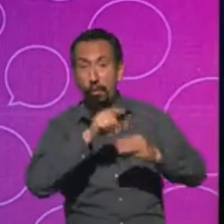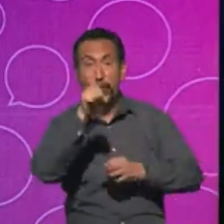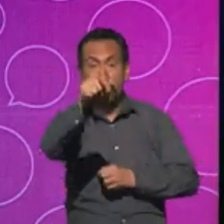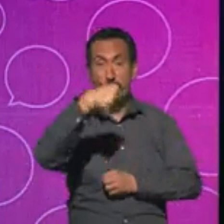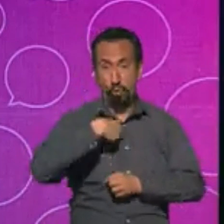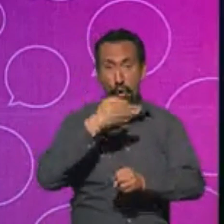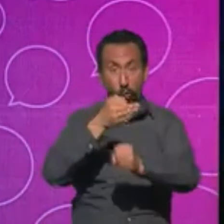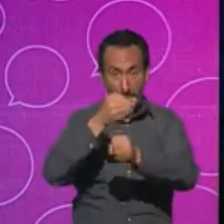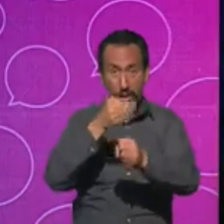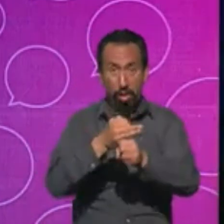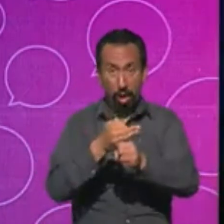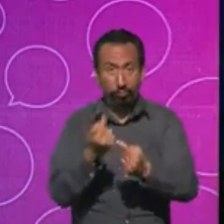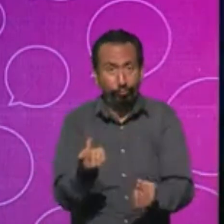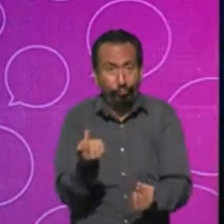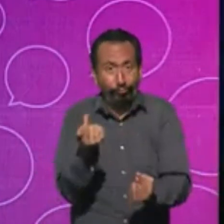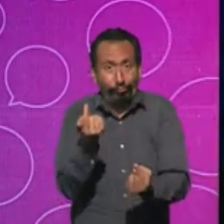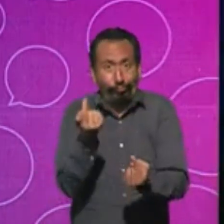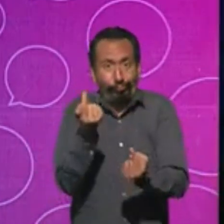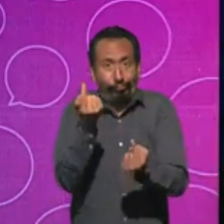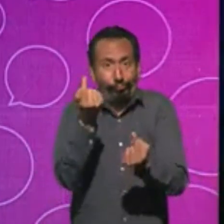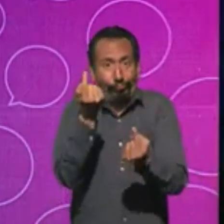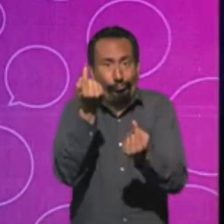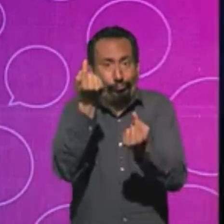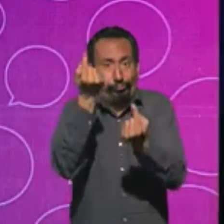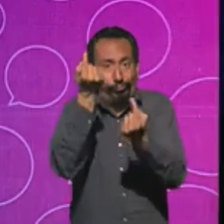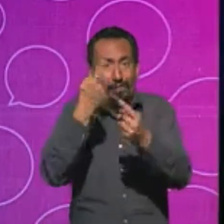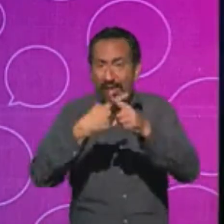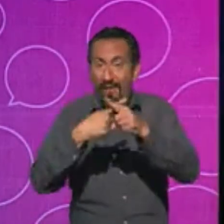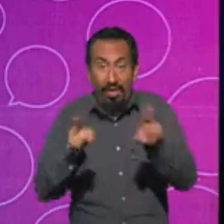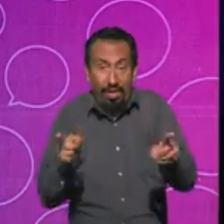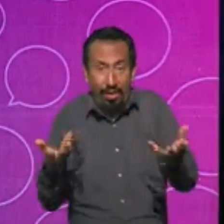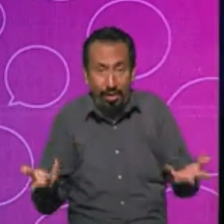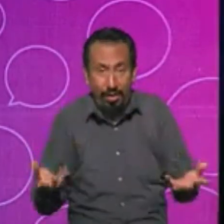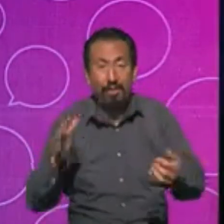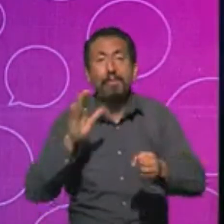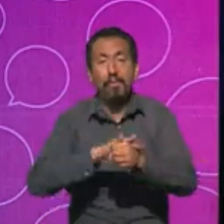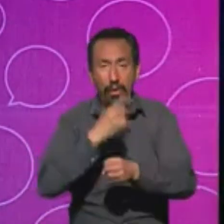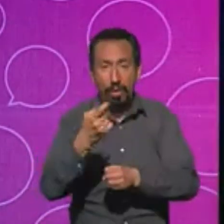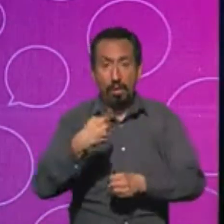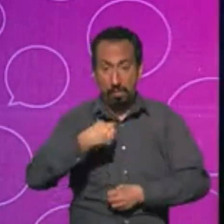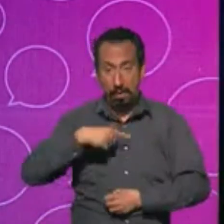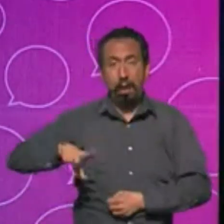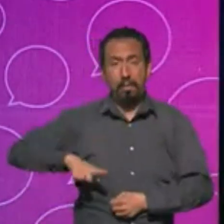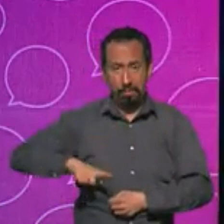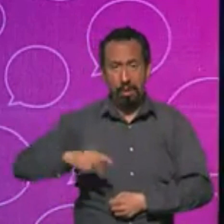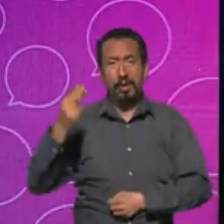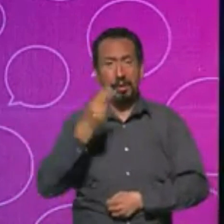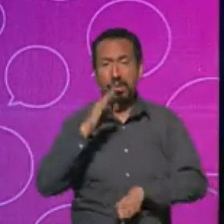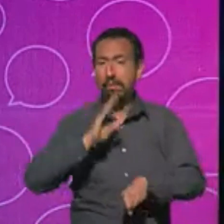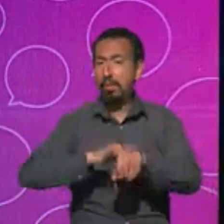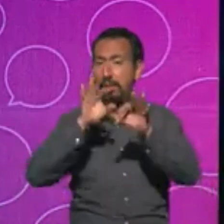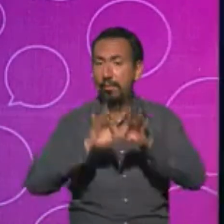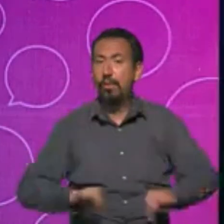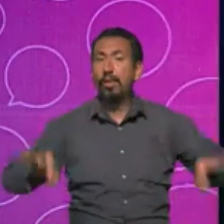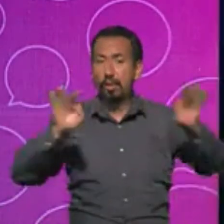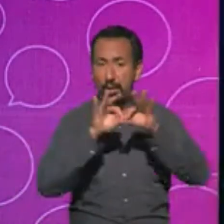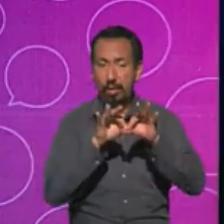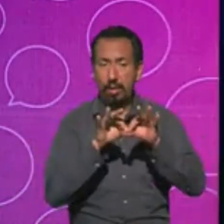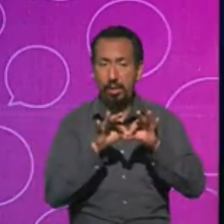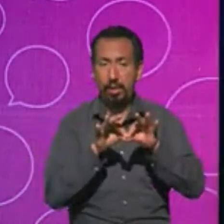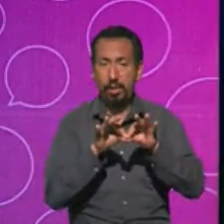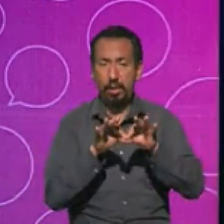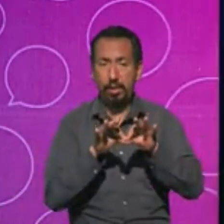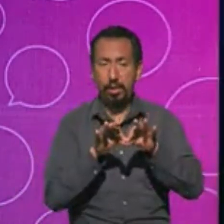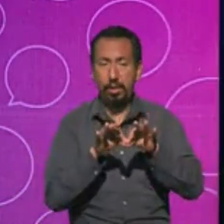y yo estamos creciendo Y nos estamos desarrollando and es otro y es por eso que en mi gobierno la principal en